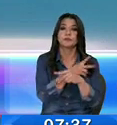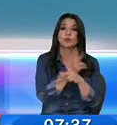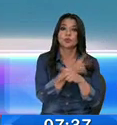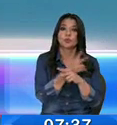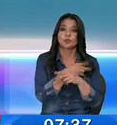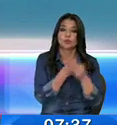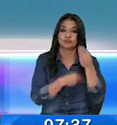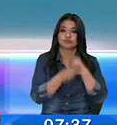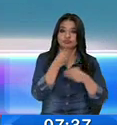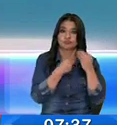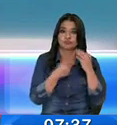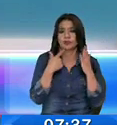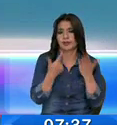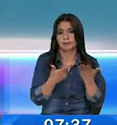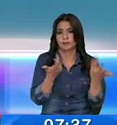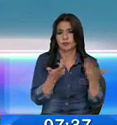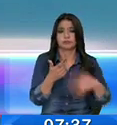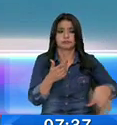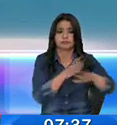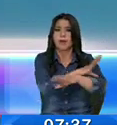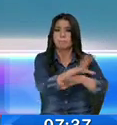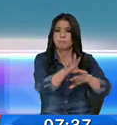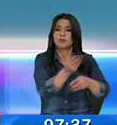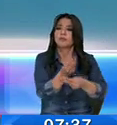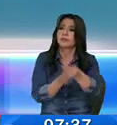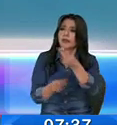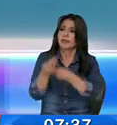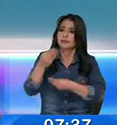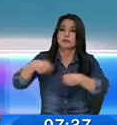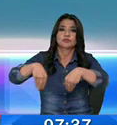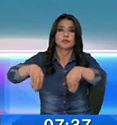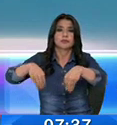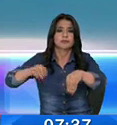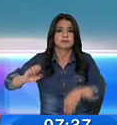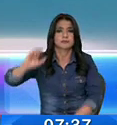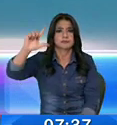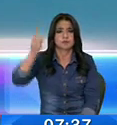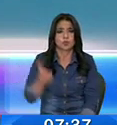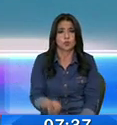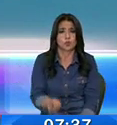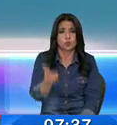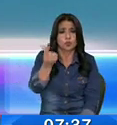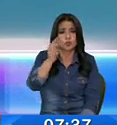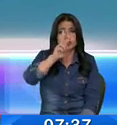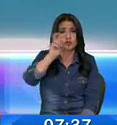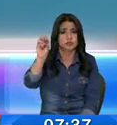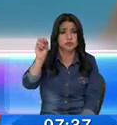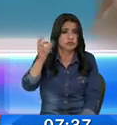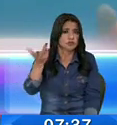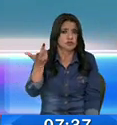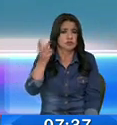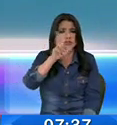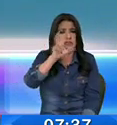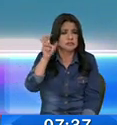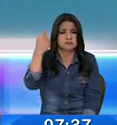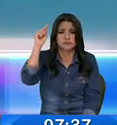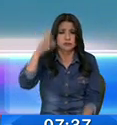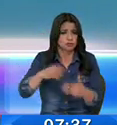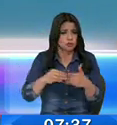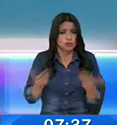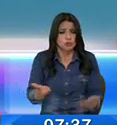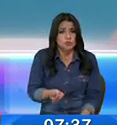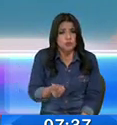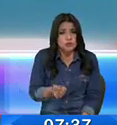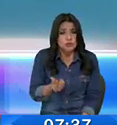consumo popular las grandes cadenas de supermercados tienen utilidades que superan los 280 300 millones de dólares